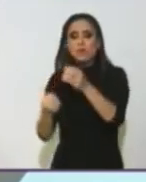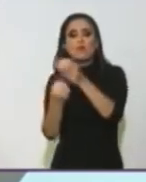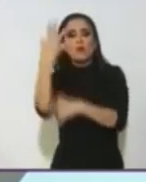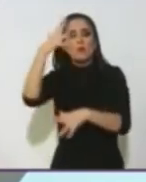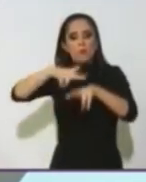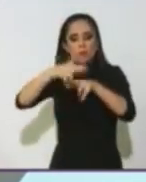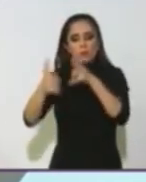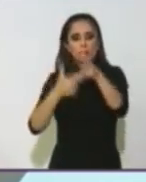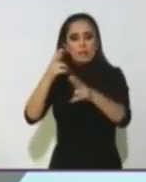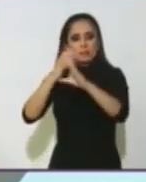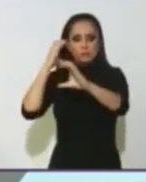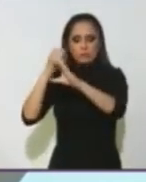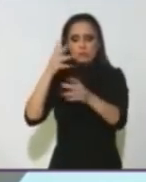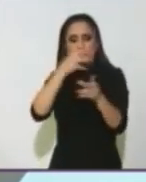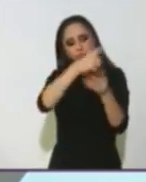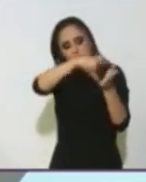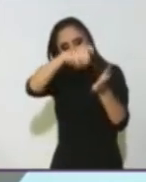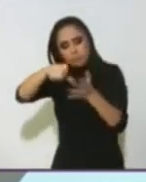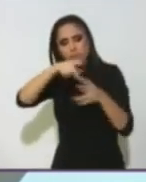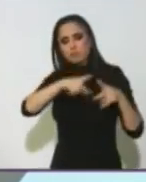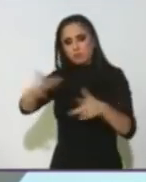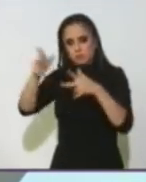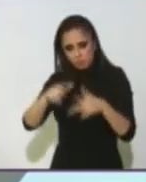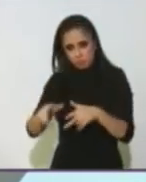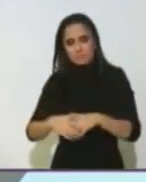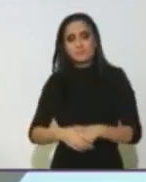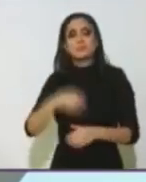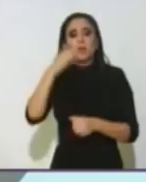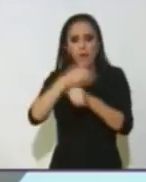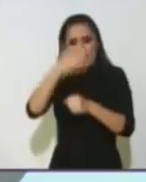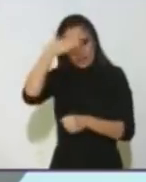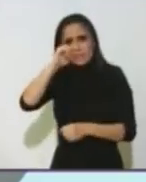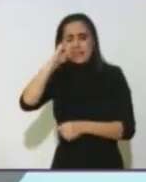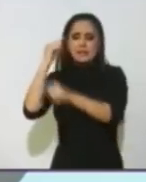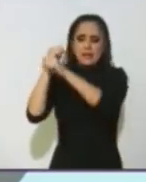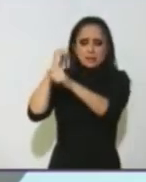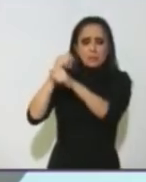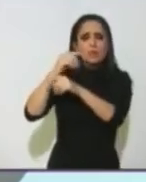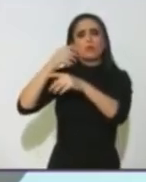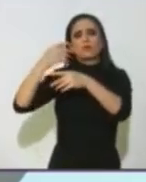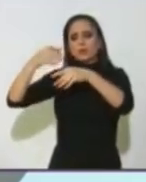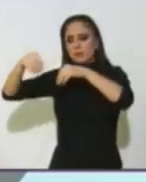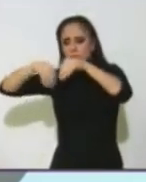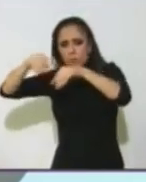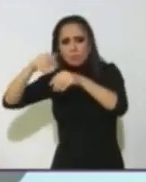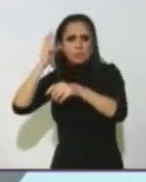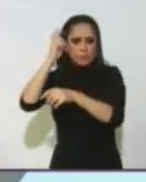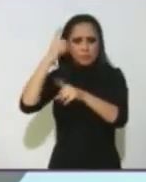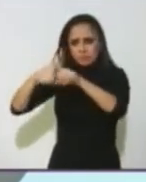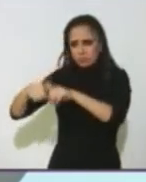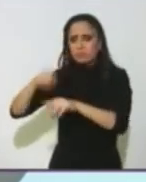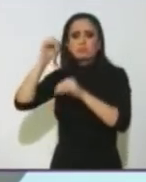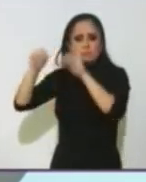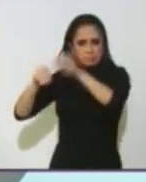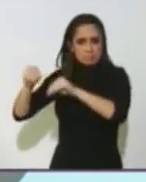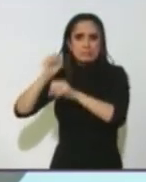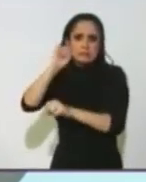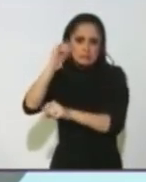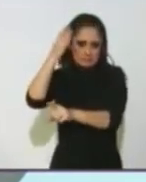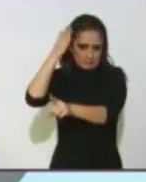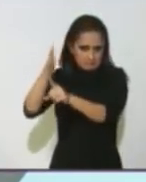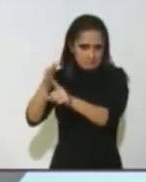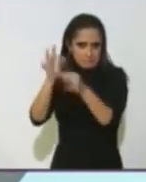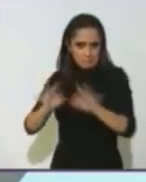es cierto hay que apostarle hoy al transporte público ya las nuevas formas de movilidad y también hay que apostarle a las mejores tecnologías